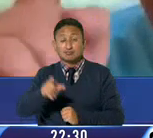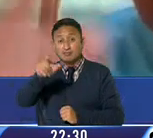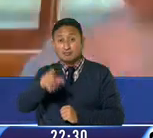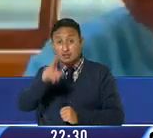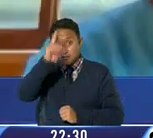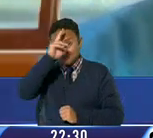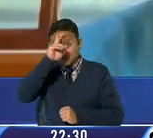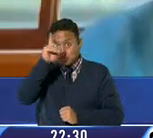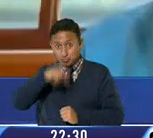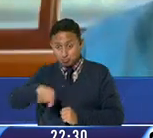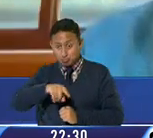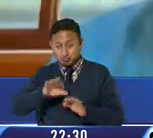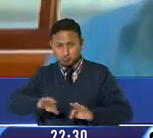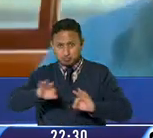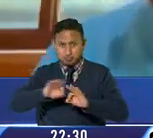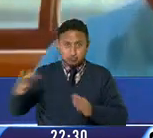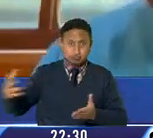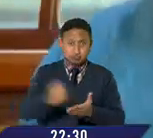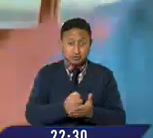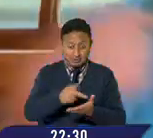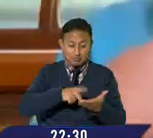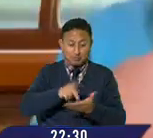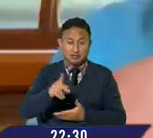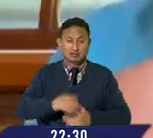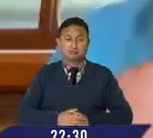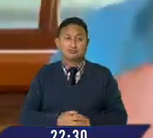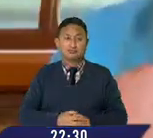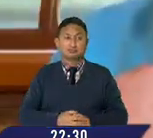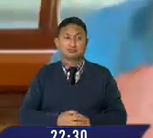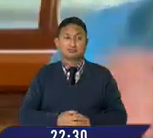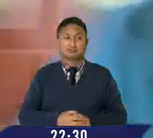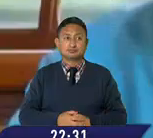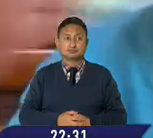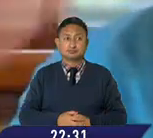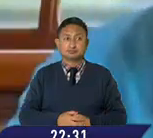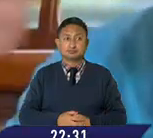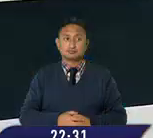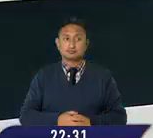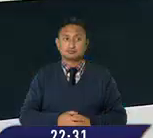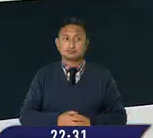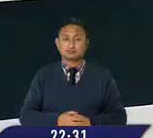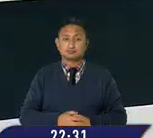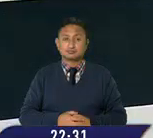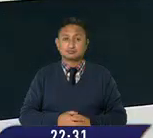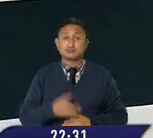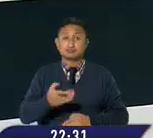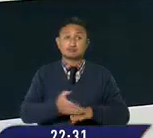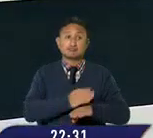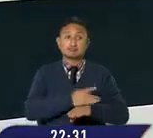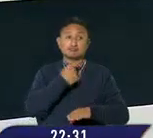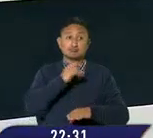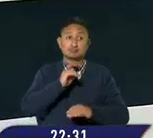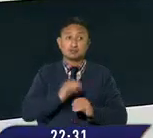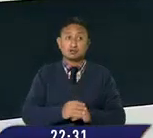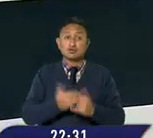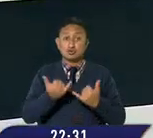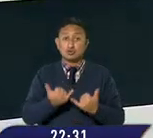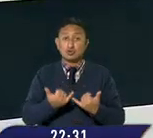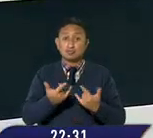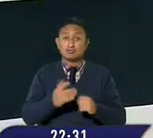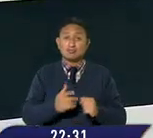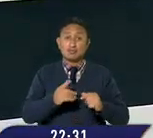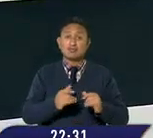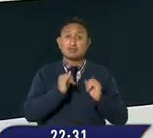tema importantísimo. Informó Héctor Romero. Como lo anunciamos, la instrucción premilitar volverá